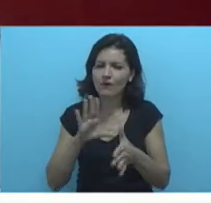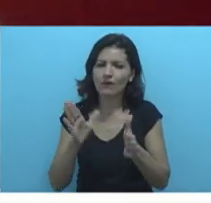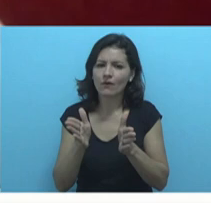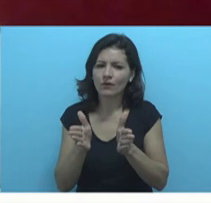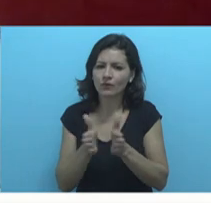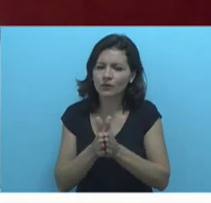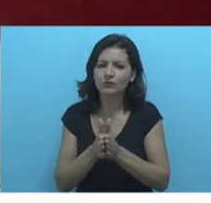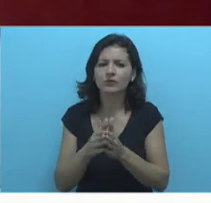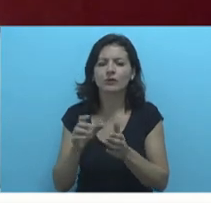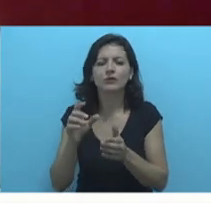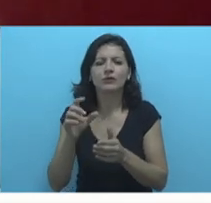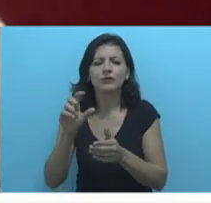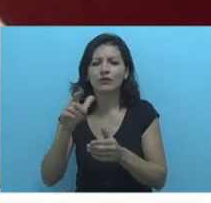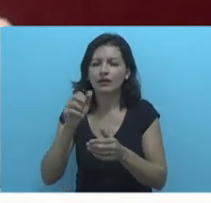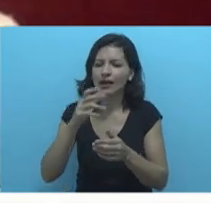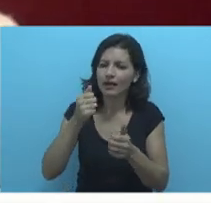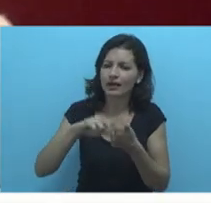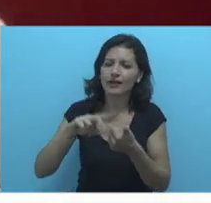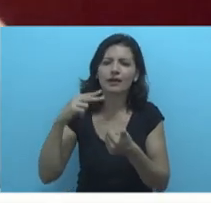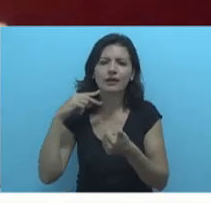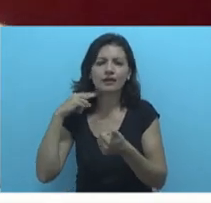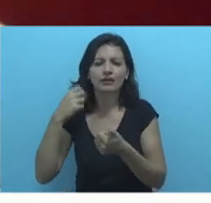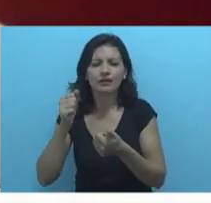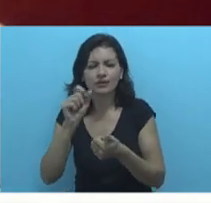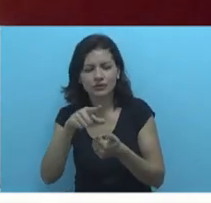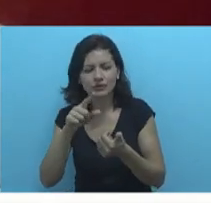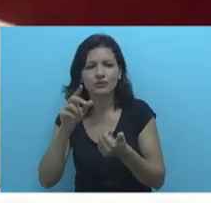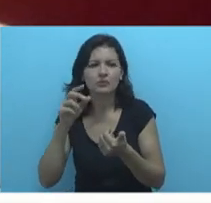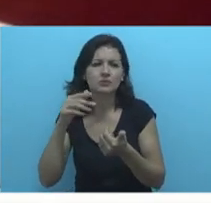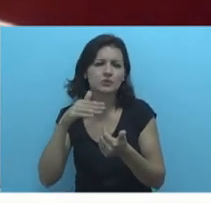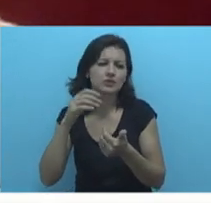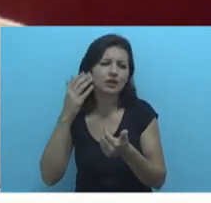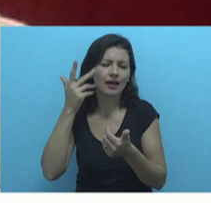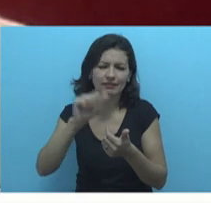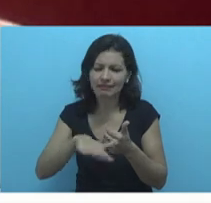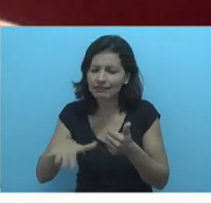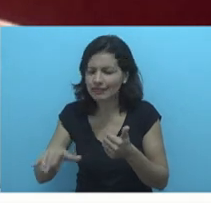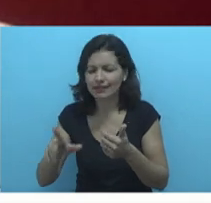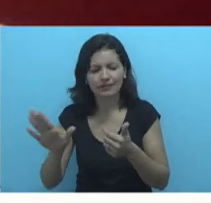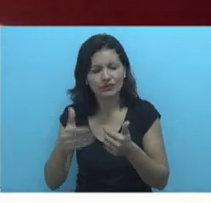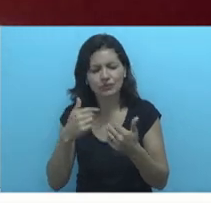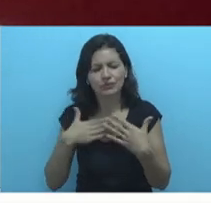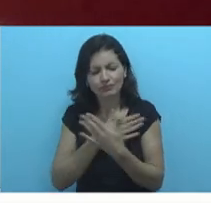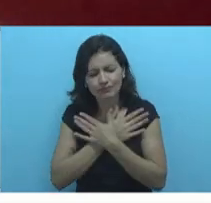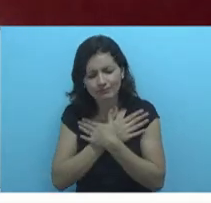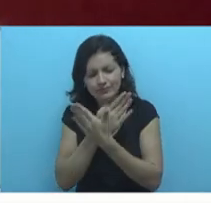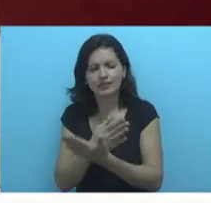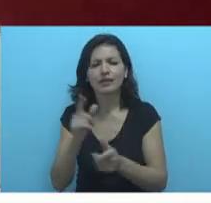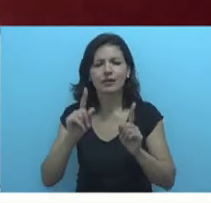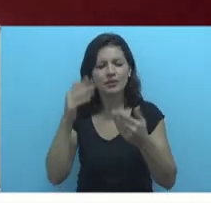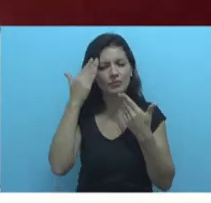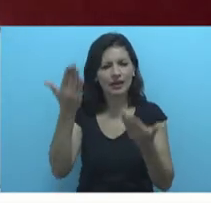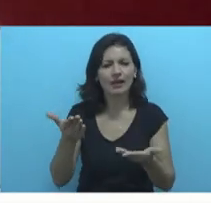sus hijas, sus nietas, y con cada uno de nosotros, de los compañeros socialistas, pero también en ese homenaje homenajeamos a todas